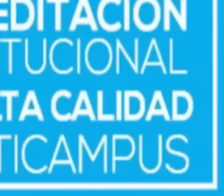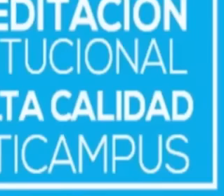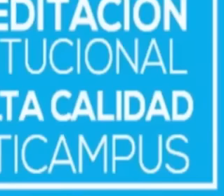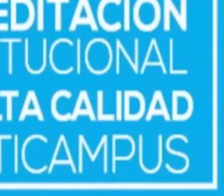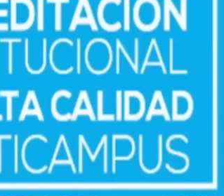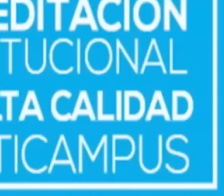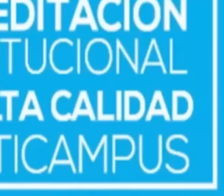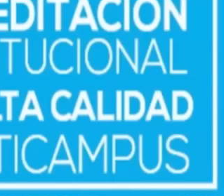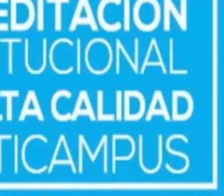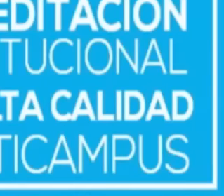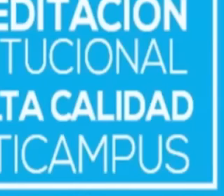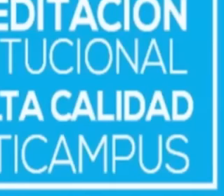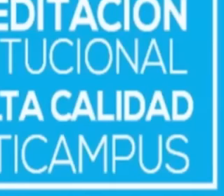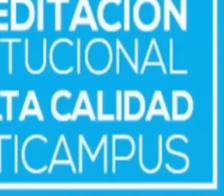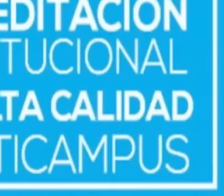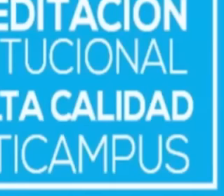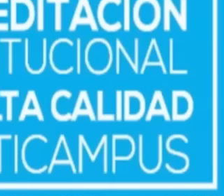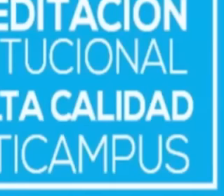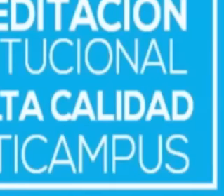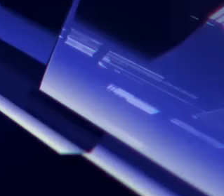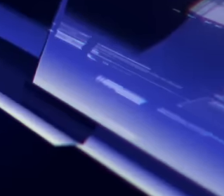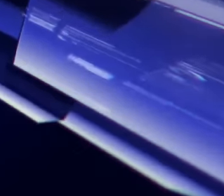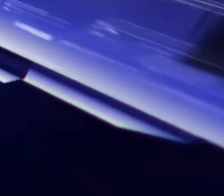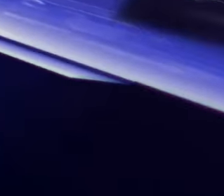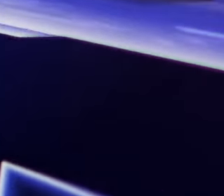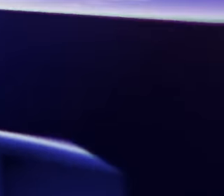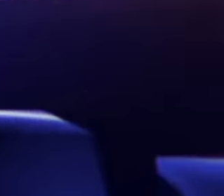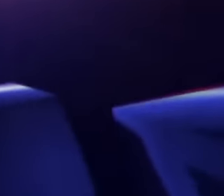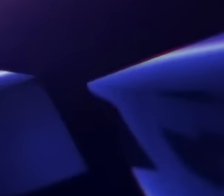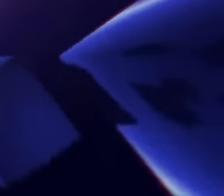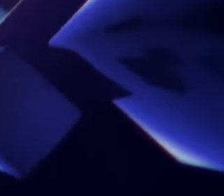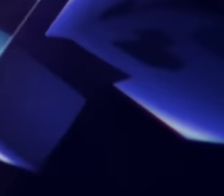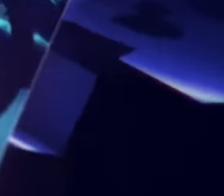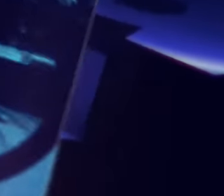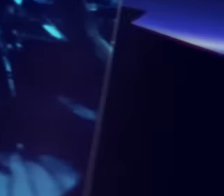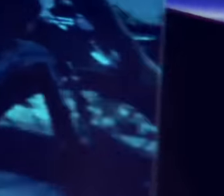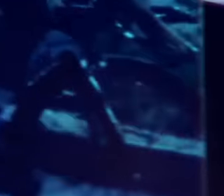abiertas, Colegio Seminario San Pedro Claver, piso 2, Vía Llanito.